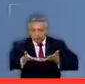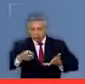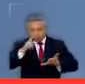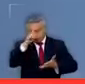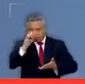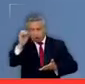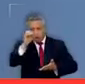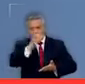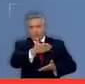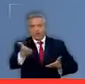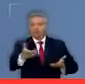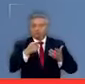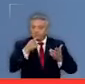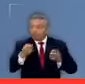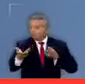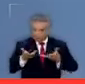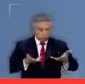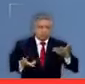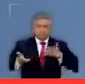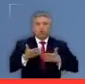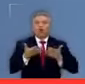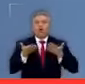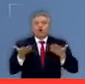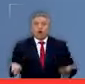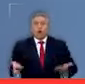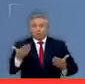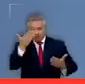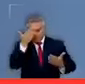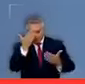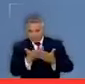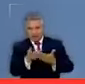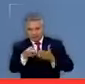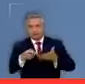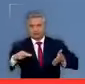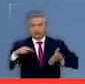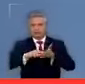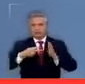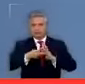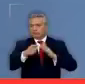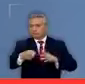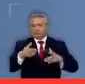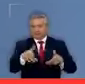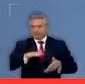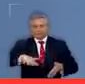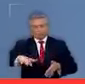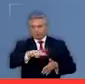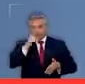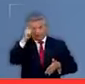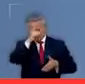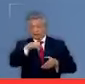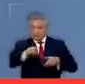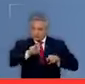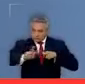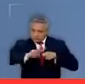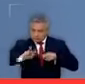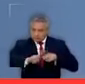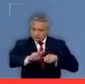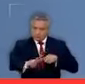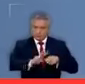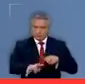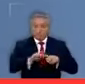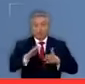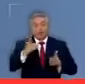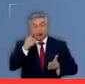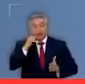también sus propuestas para enfrentar y superar esta difícil situación. También, durante la próxima